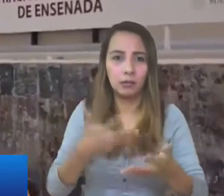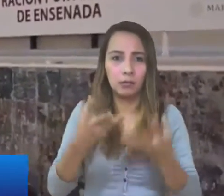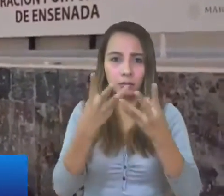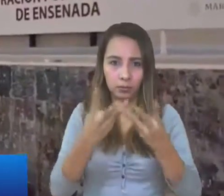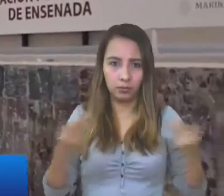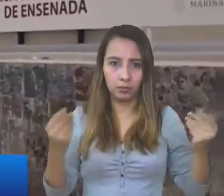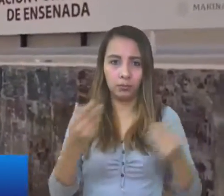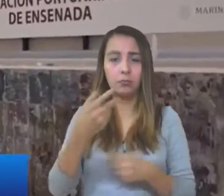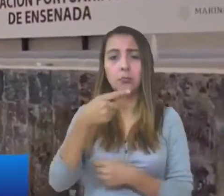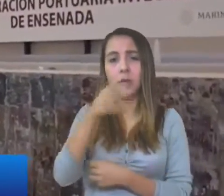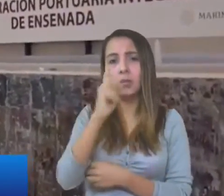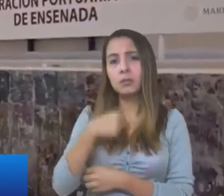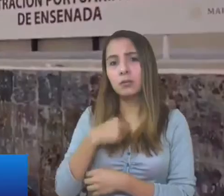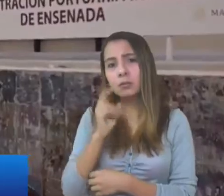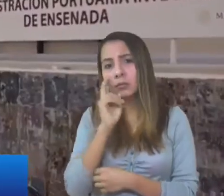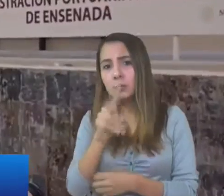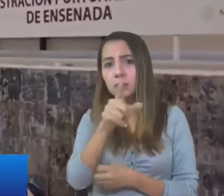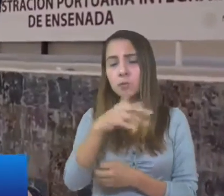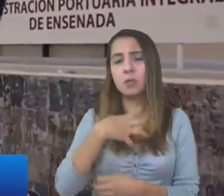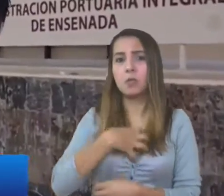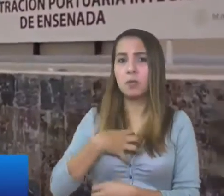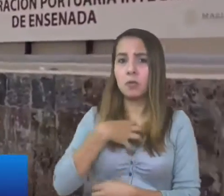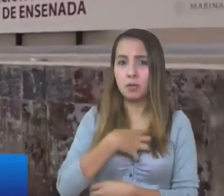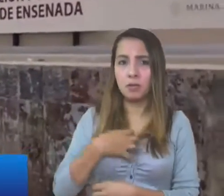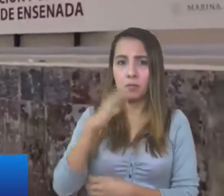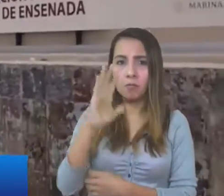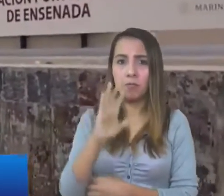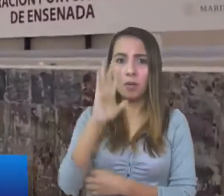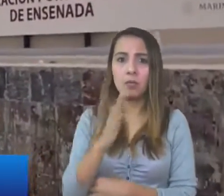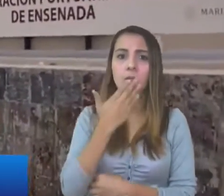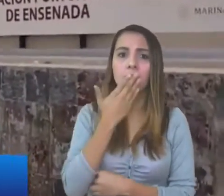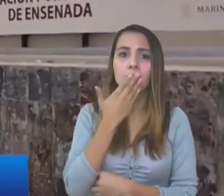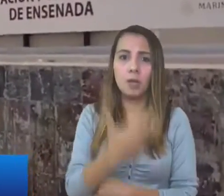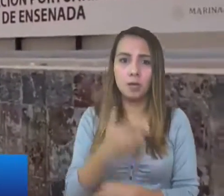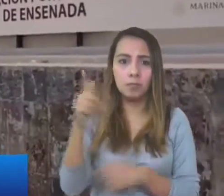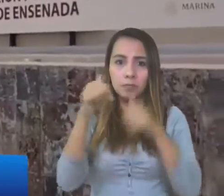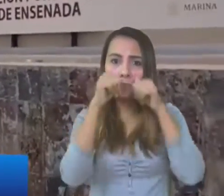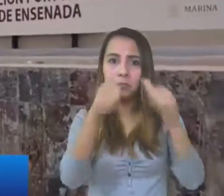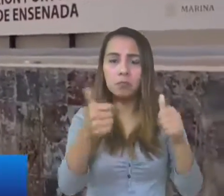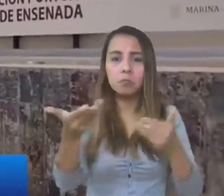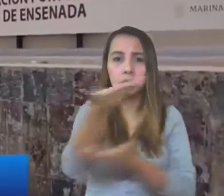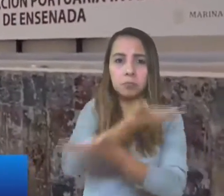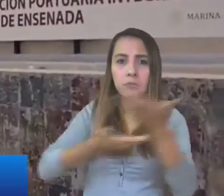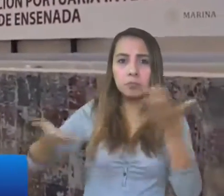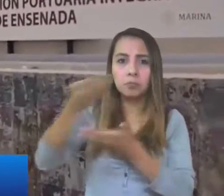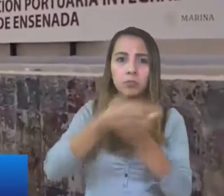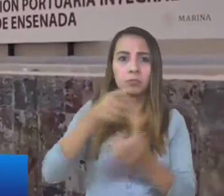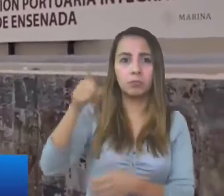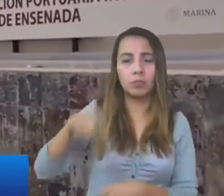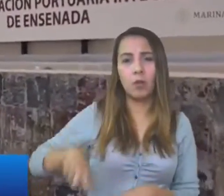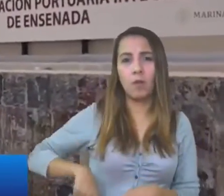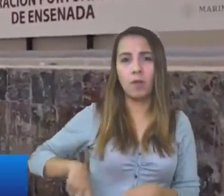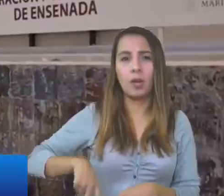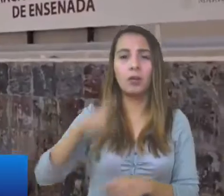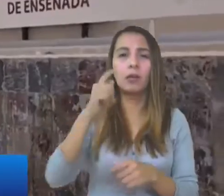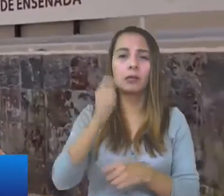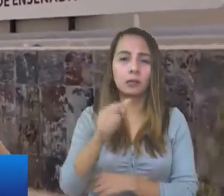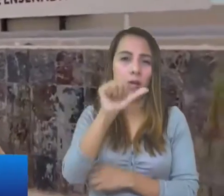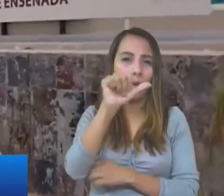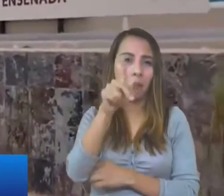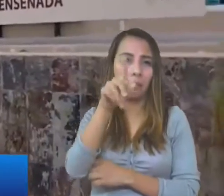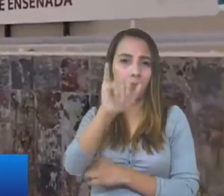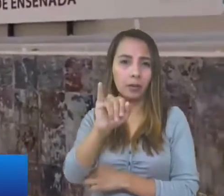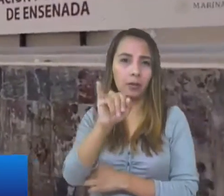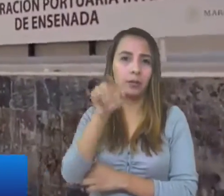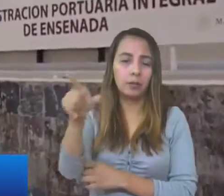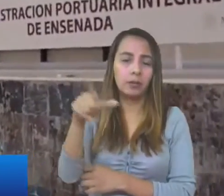contento en que hubo una apertura y un diálogo por parte de la autoridad correspondiente, que es la API y la Capitanía de Puerto,